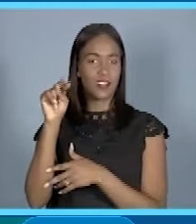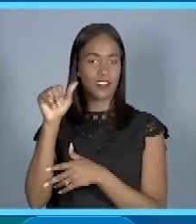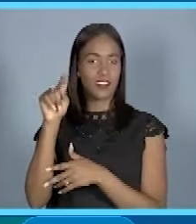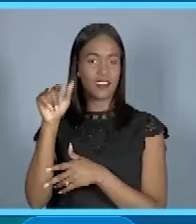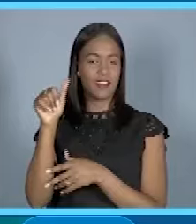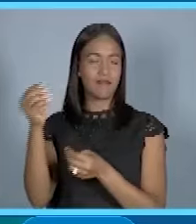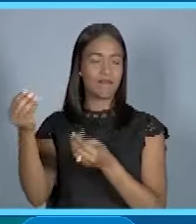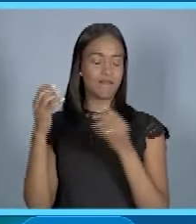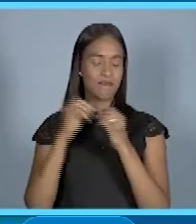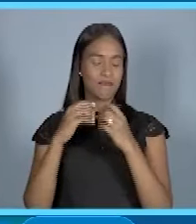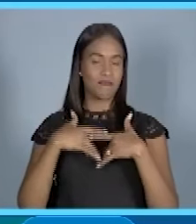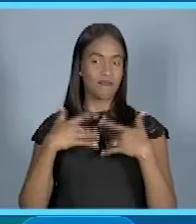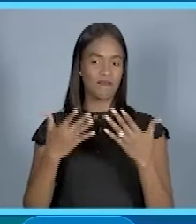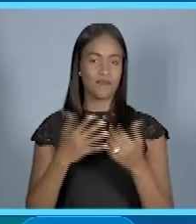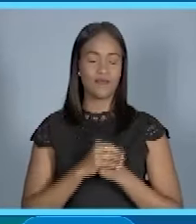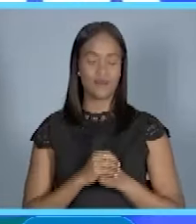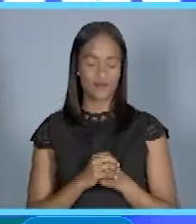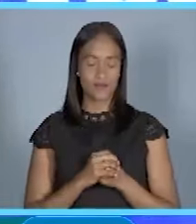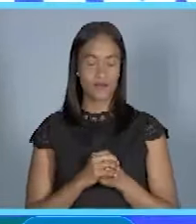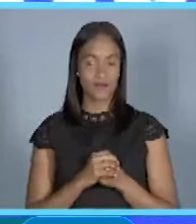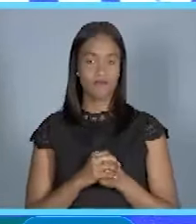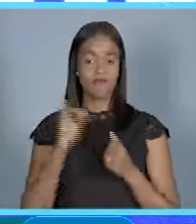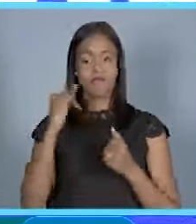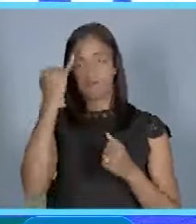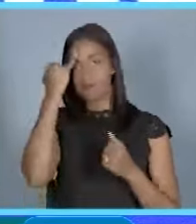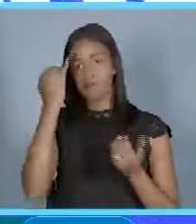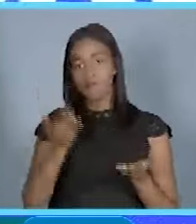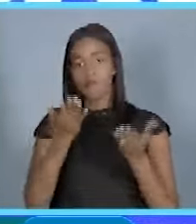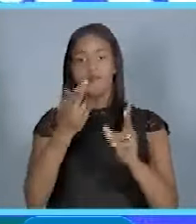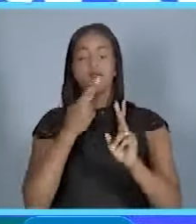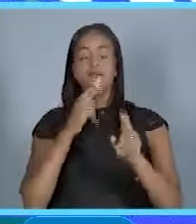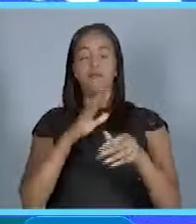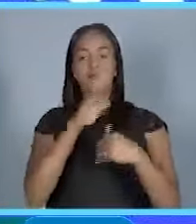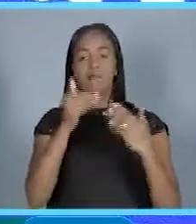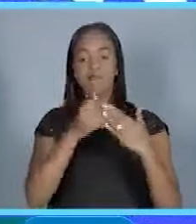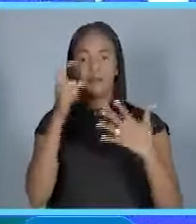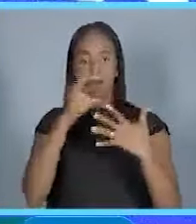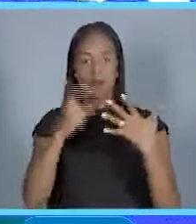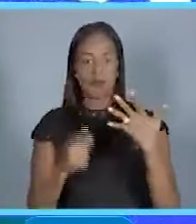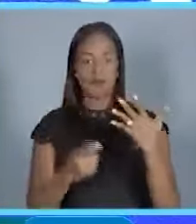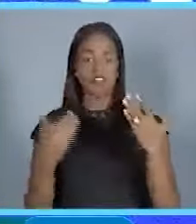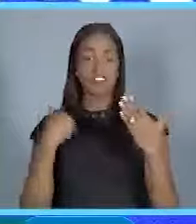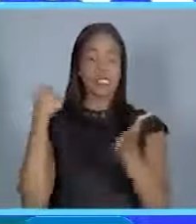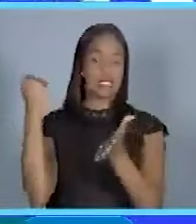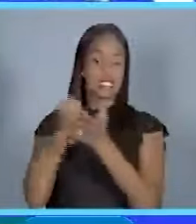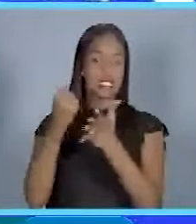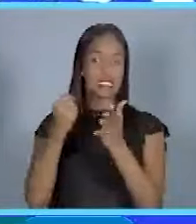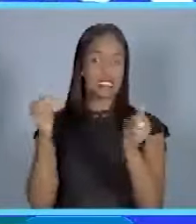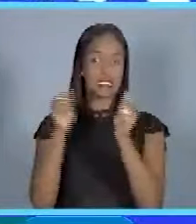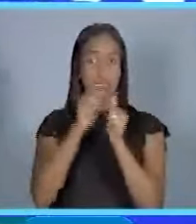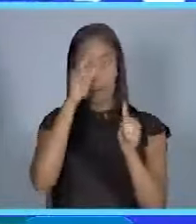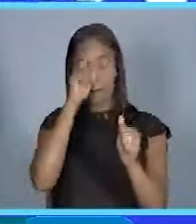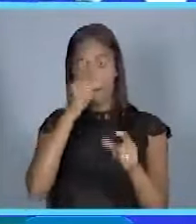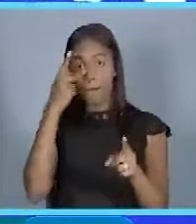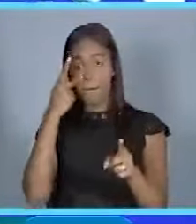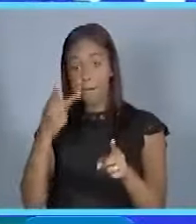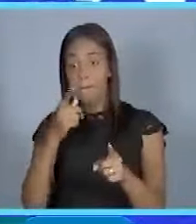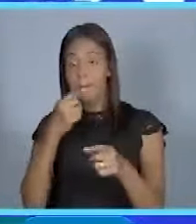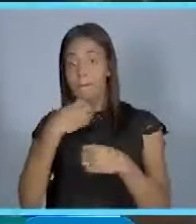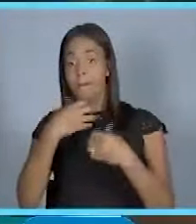los detalles en el siguiente reporte. La iniciativa viene a dar respuesta a la necesidad de contar con un sello único para identificar los